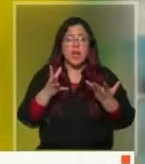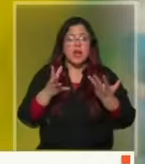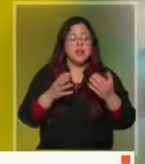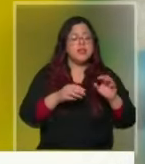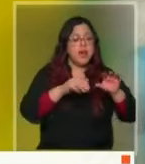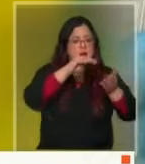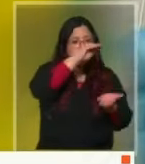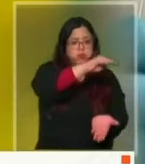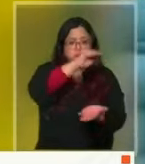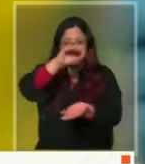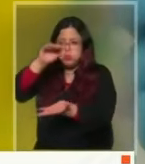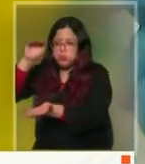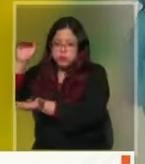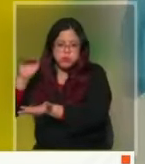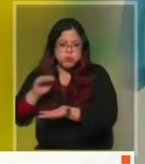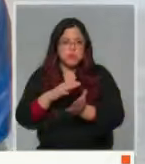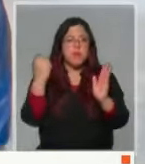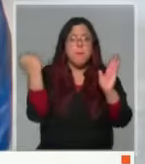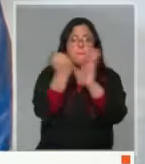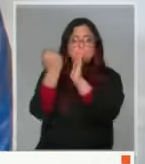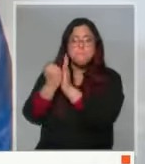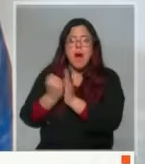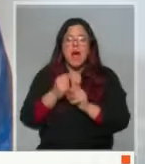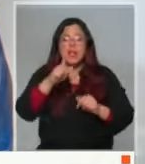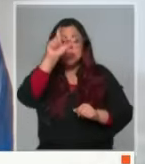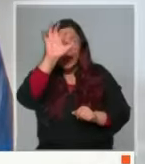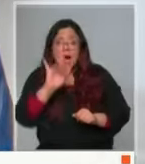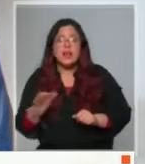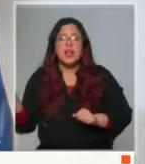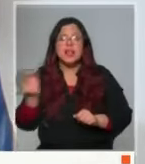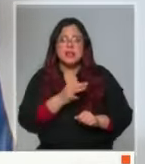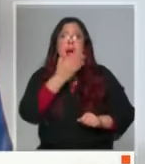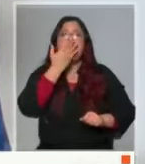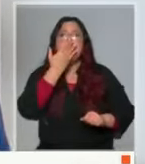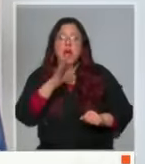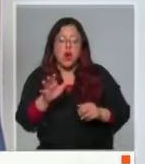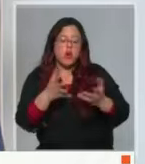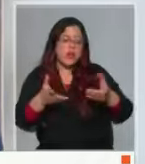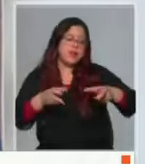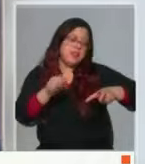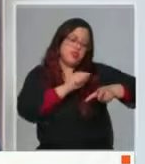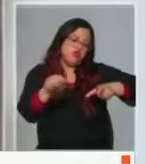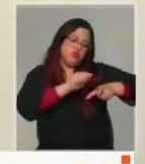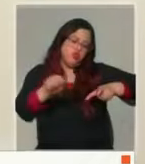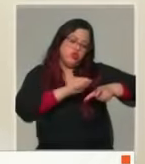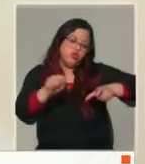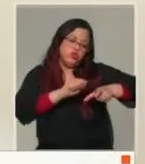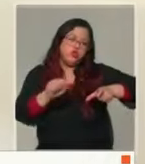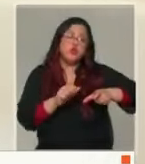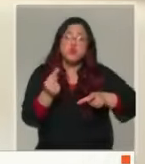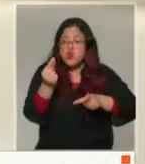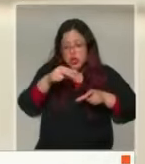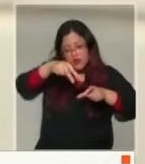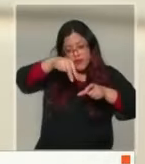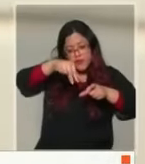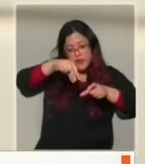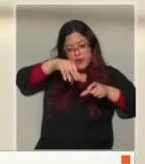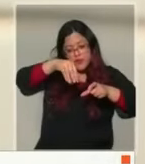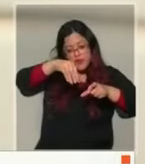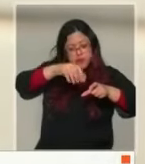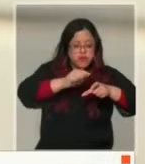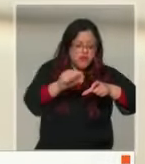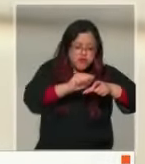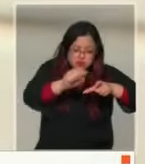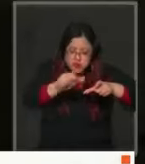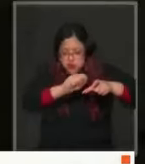TikTok, cinco lavalosas que entre sus características prometen ser el mejor antigrasa del mercado. Con solo una pequeña aplicación, ¿será tan